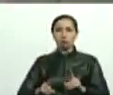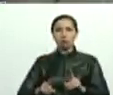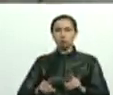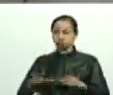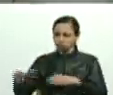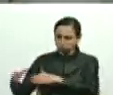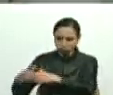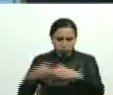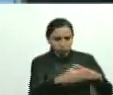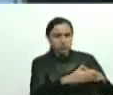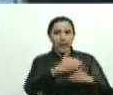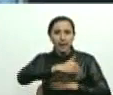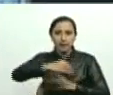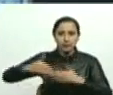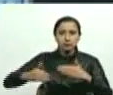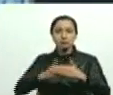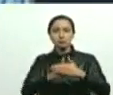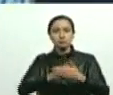por escrito.